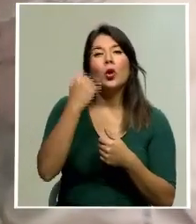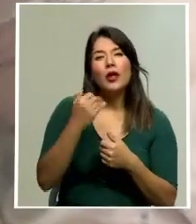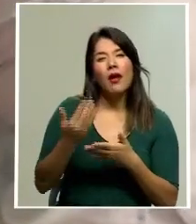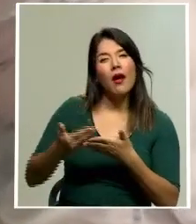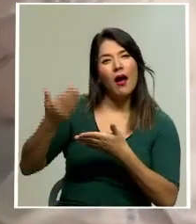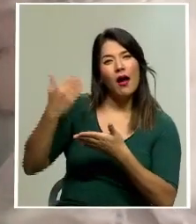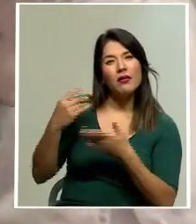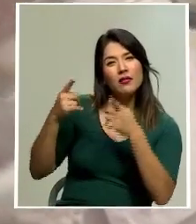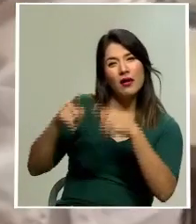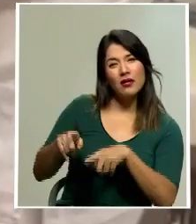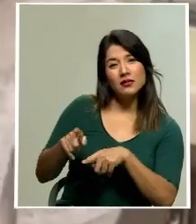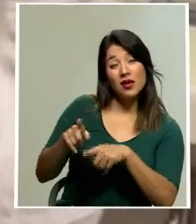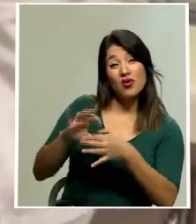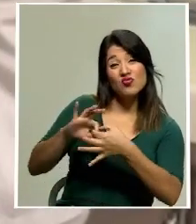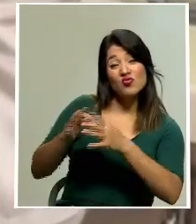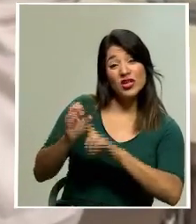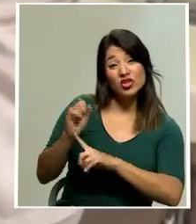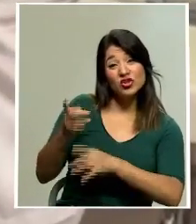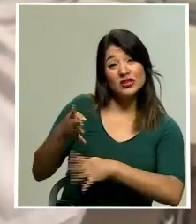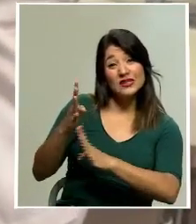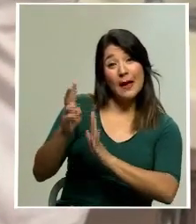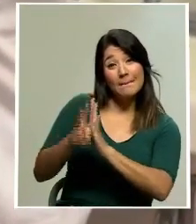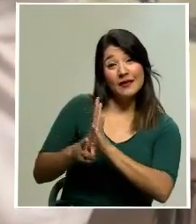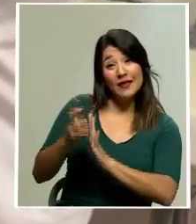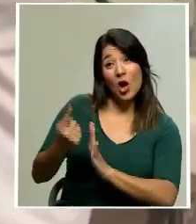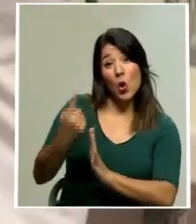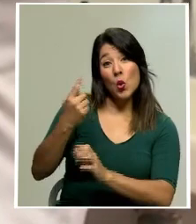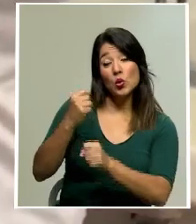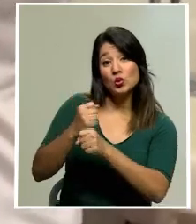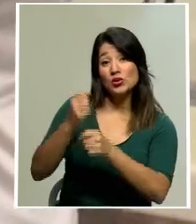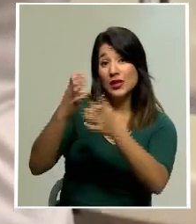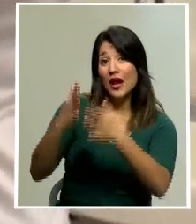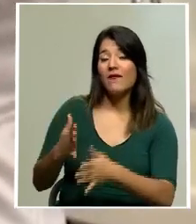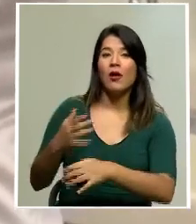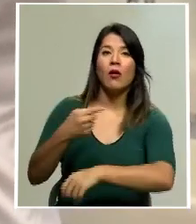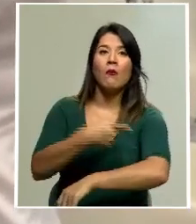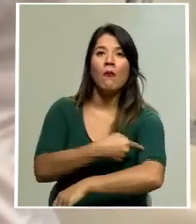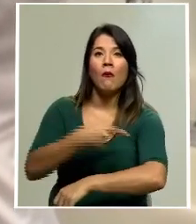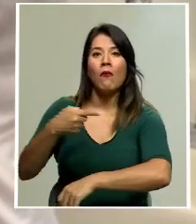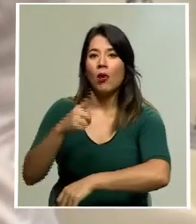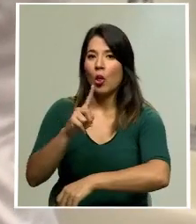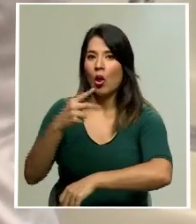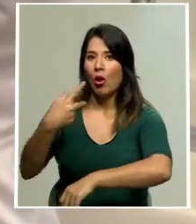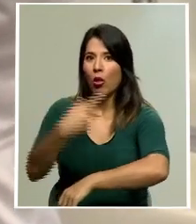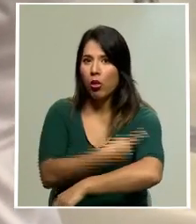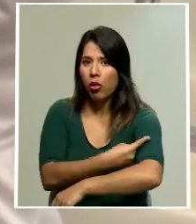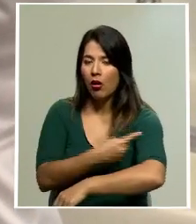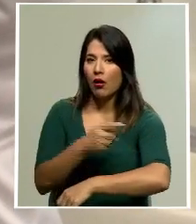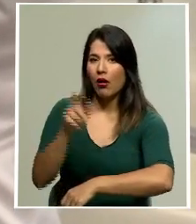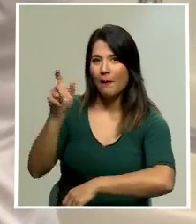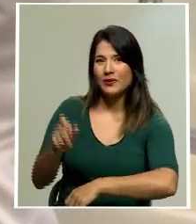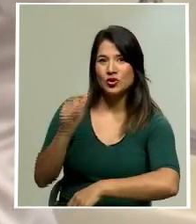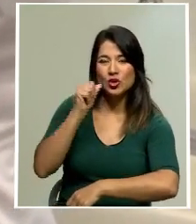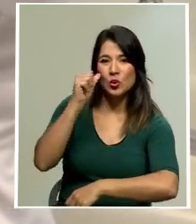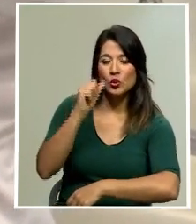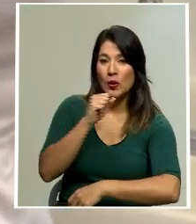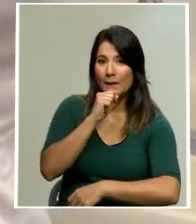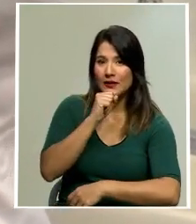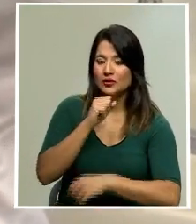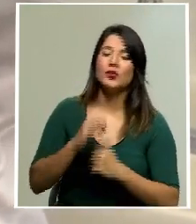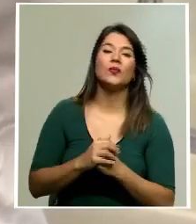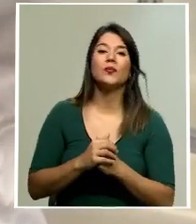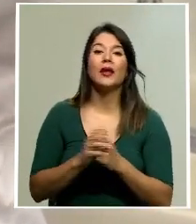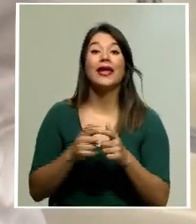dio a conocer por medio de las redes sociales cuando uno de los funcionarios del centro simuló la vacunación a un adulto mayor. La